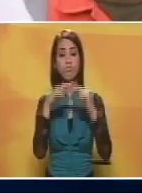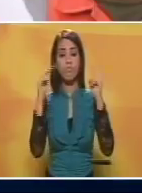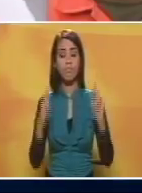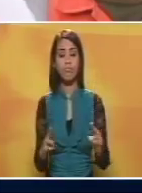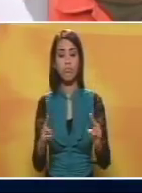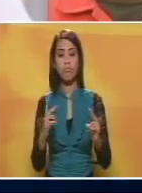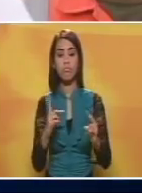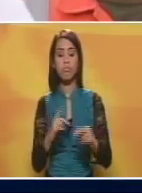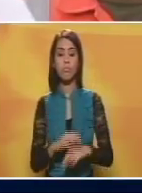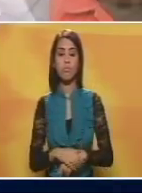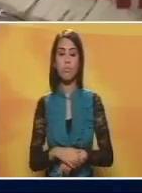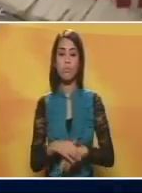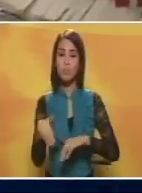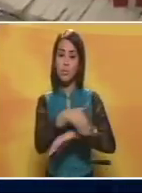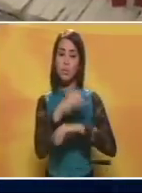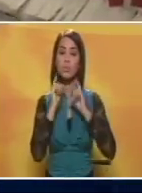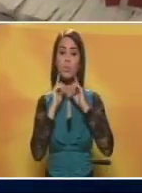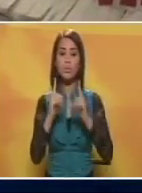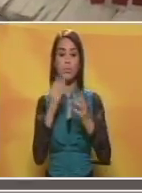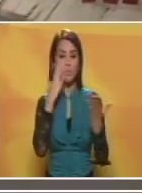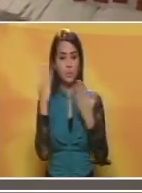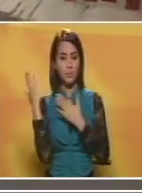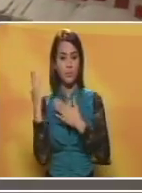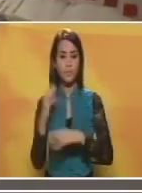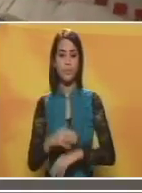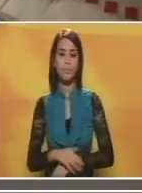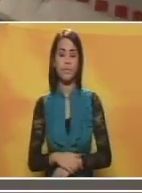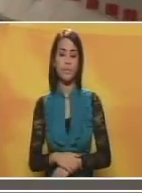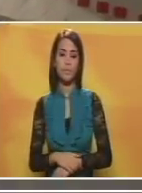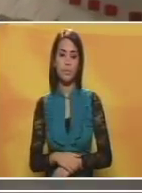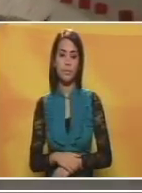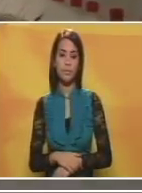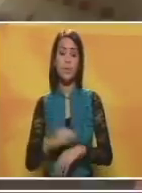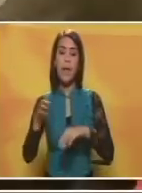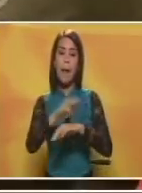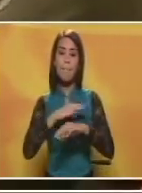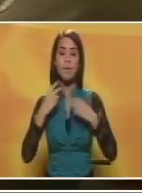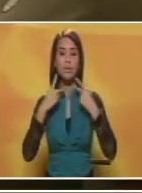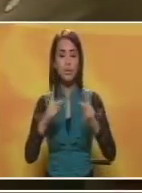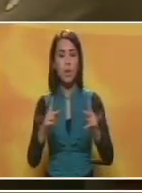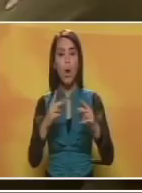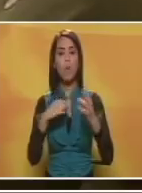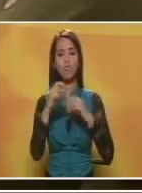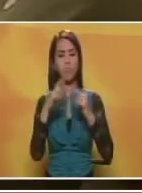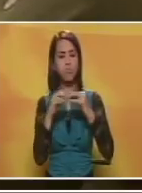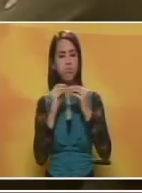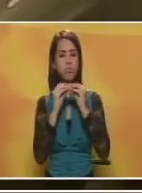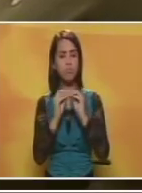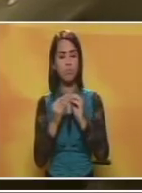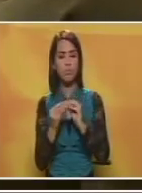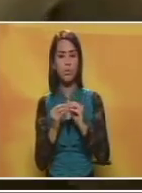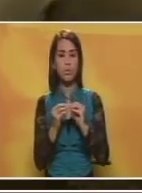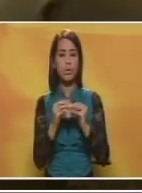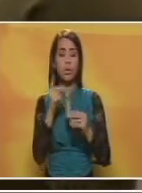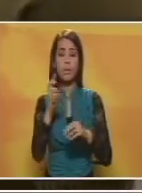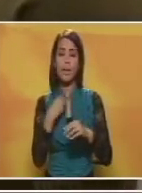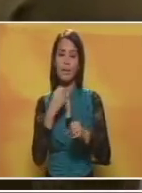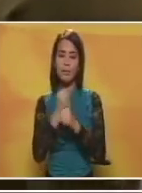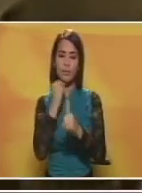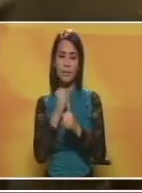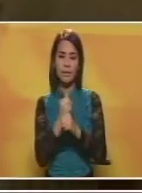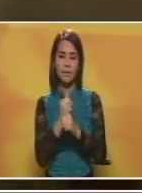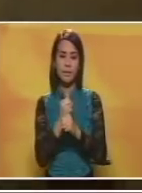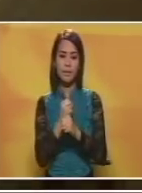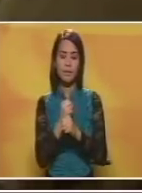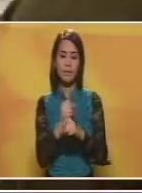pretensado, posteriormente un tierra armado, y es donde está la salida. El ministro de Obras Públicas aprovechó la oportunidad para destacar los trabajos de ampliación